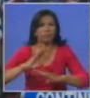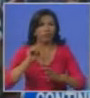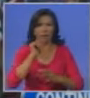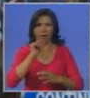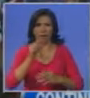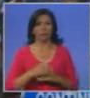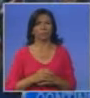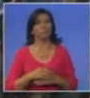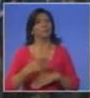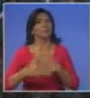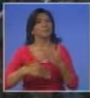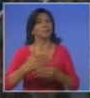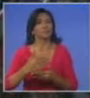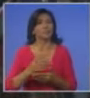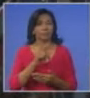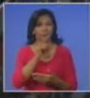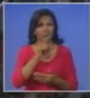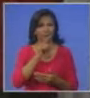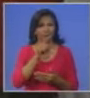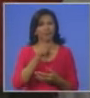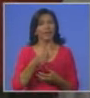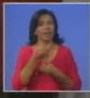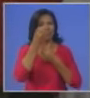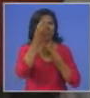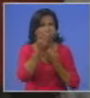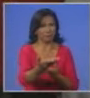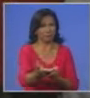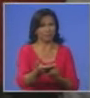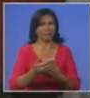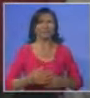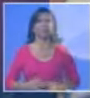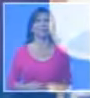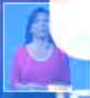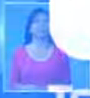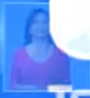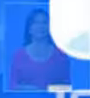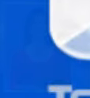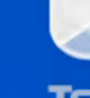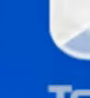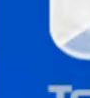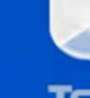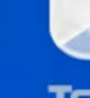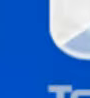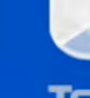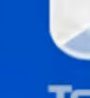En la provincia de Chimborazo, con cámaras de Paula Arguello, Mercedes Chávez, 24 horas.